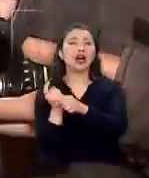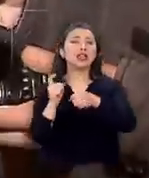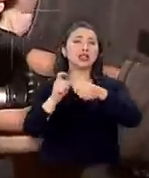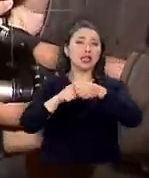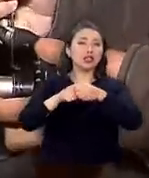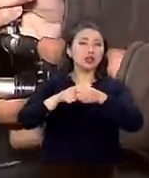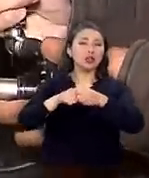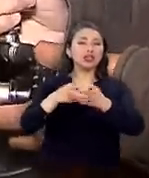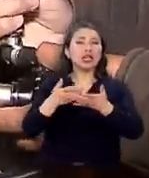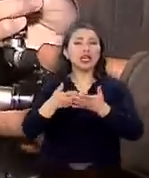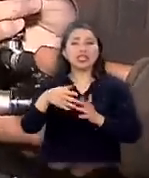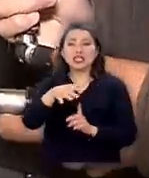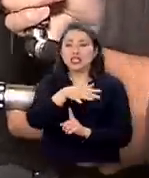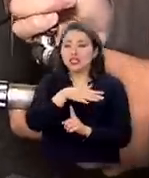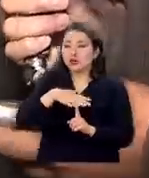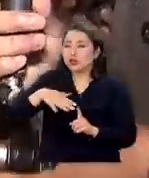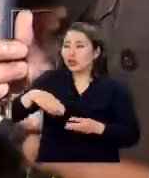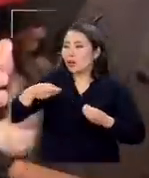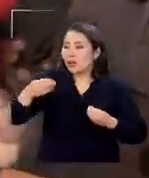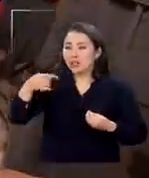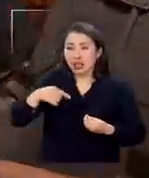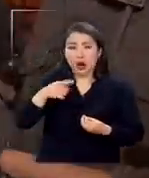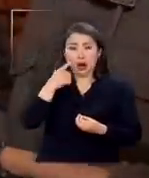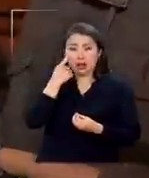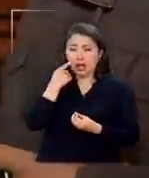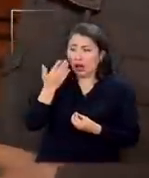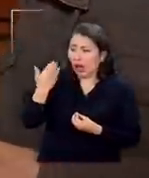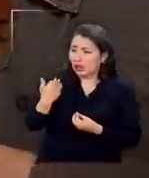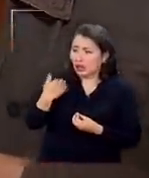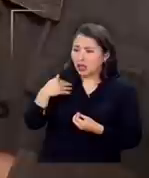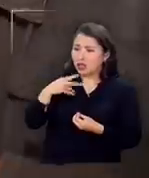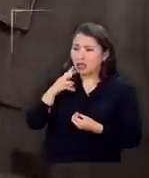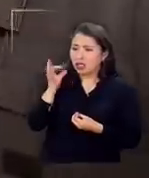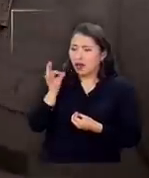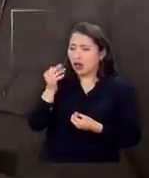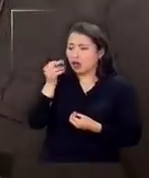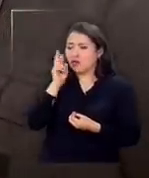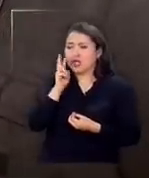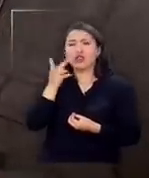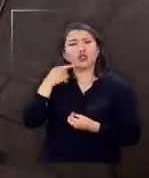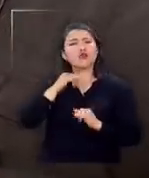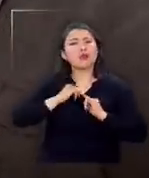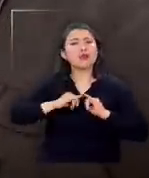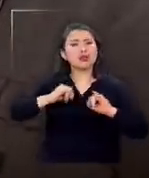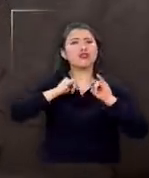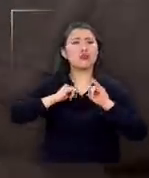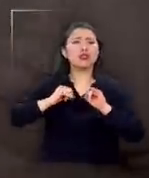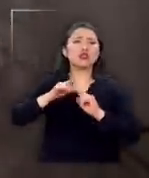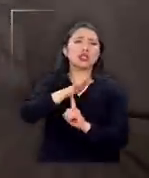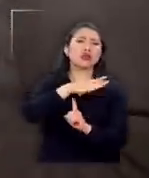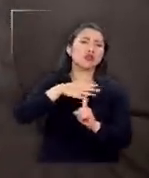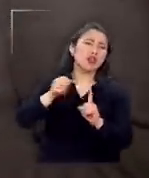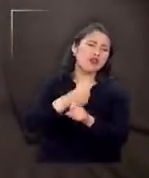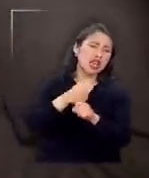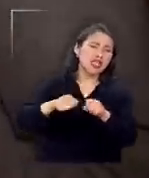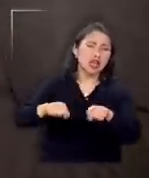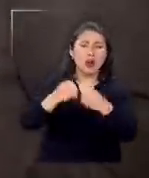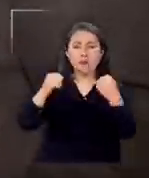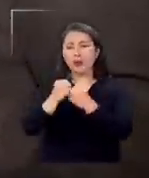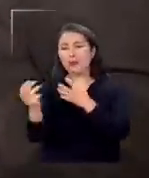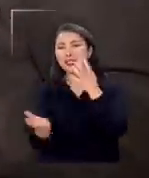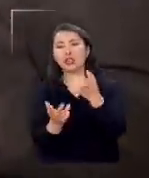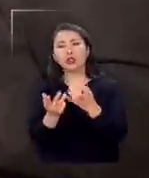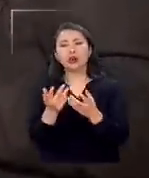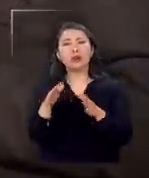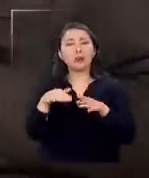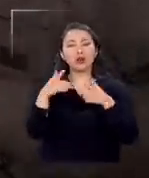de la situación que pasa actualmente? Estos últimos días hemos estado, claro, dando información sobre los hechos de violencia, pero tal vez remarcar